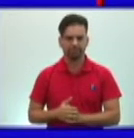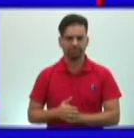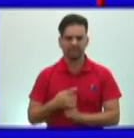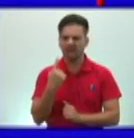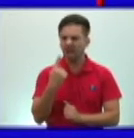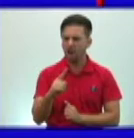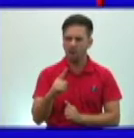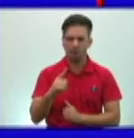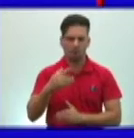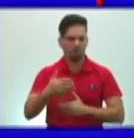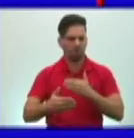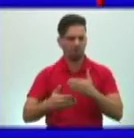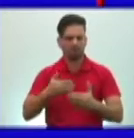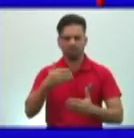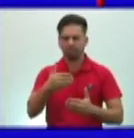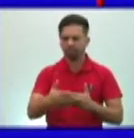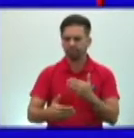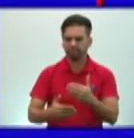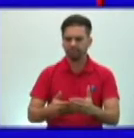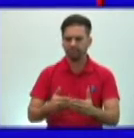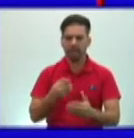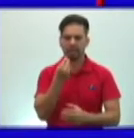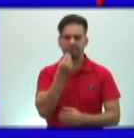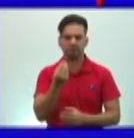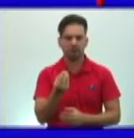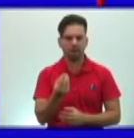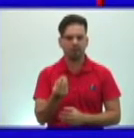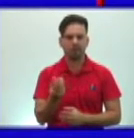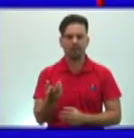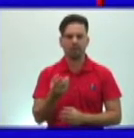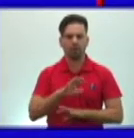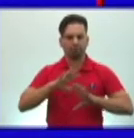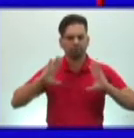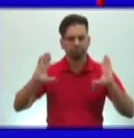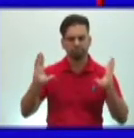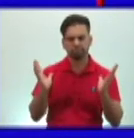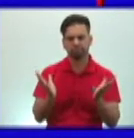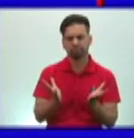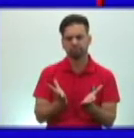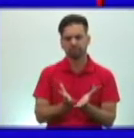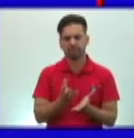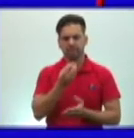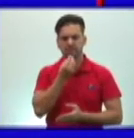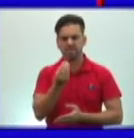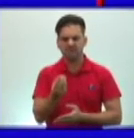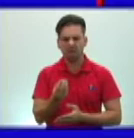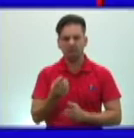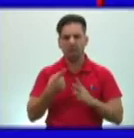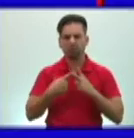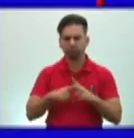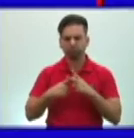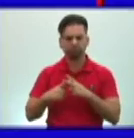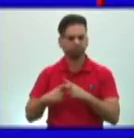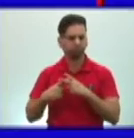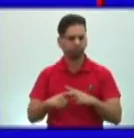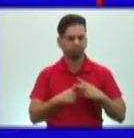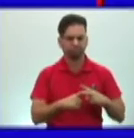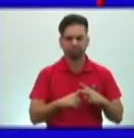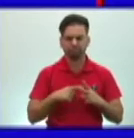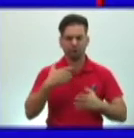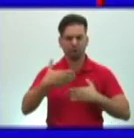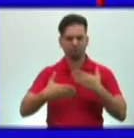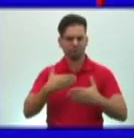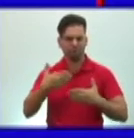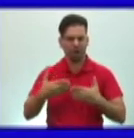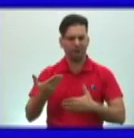es el único factor que ha logrado en sentido general que se puedan ir resolviendo esas